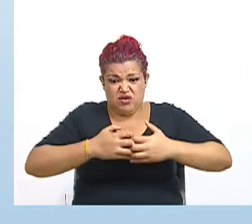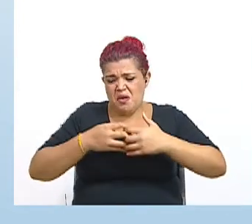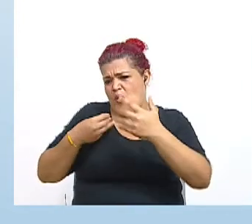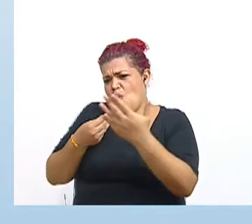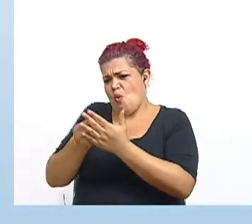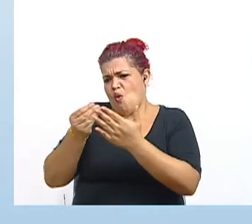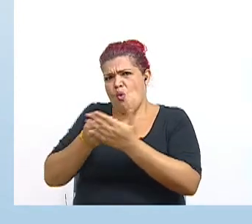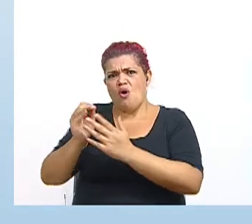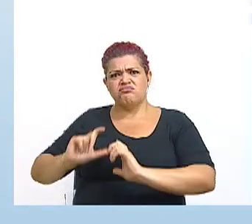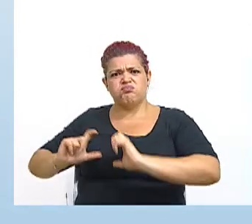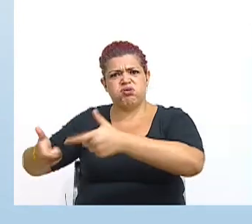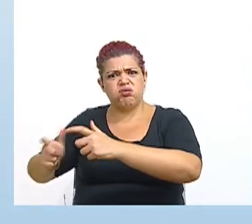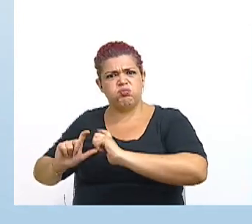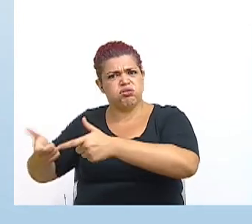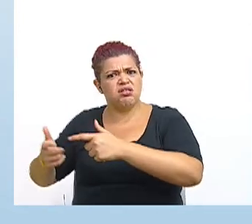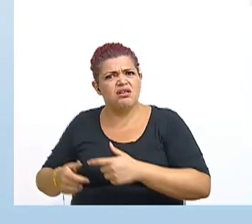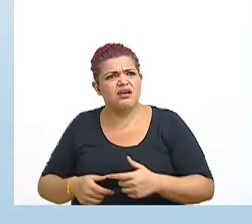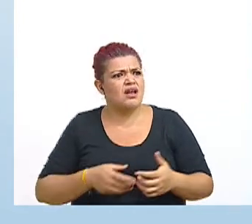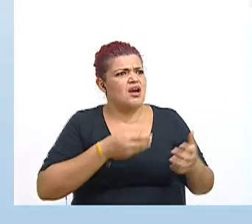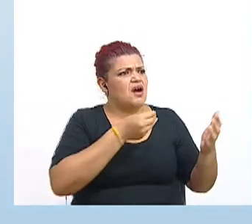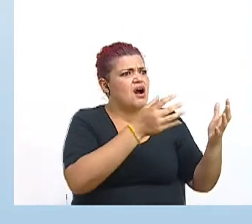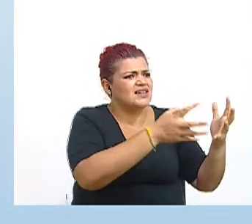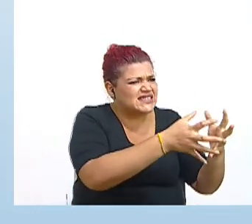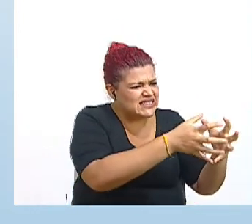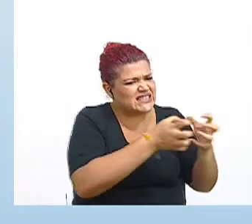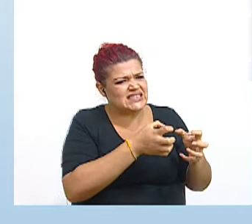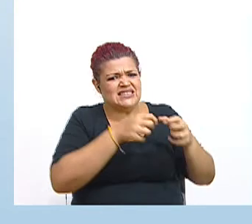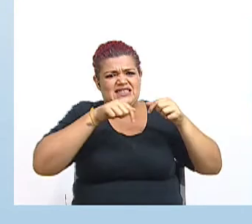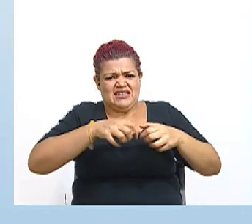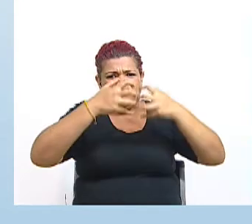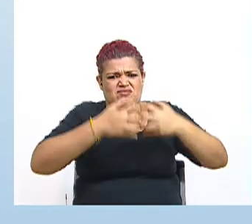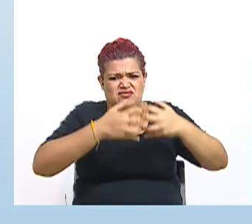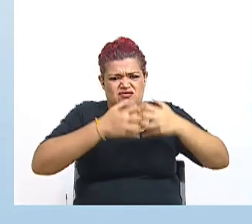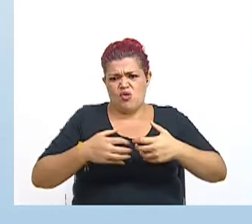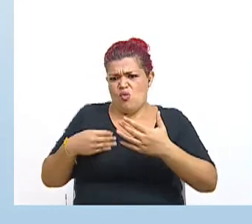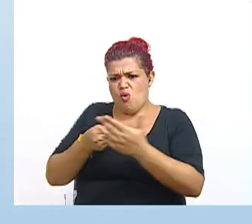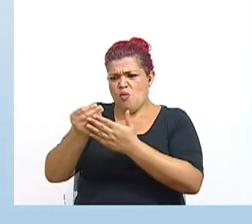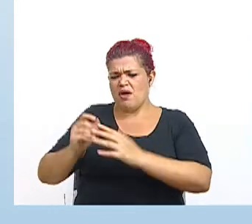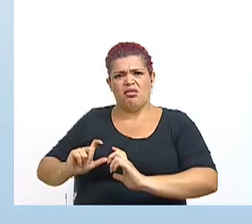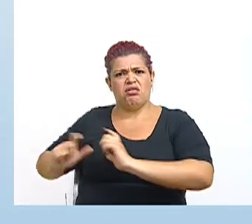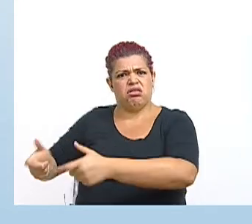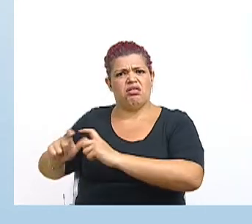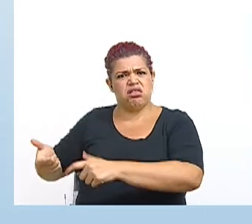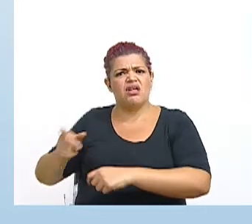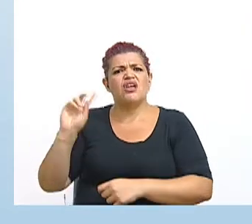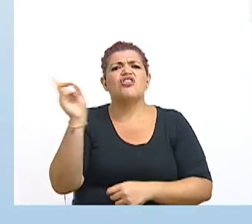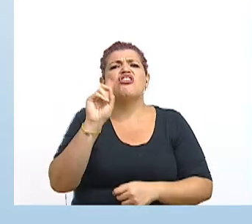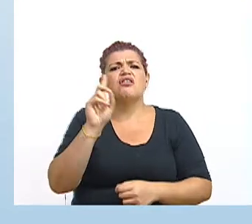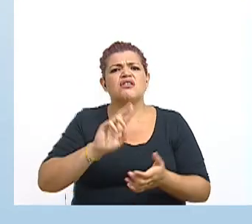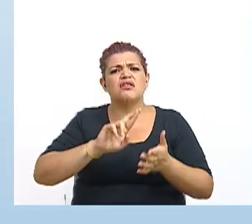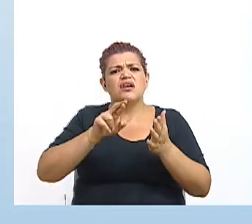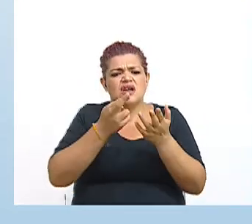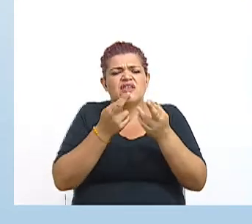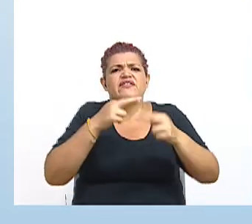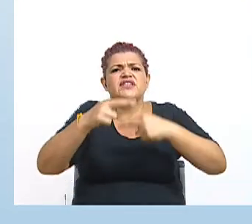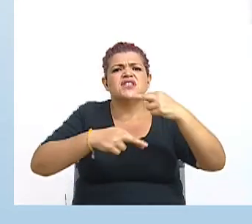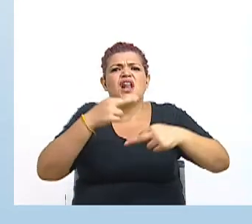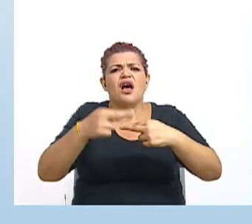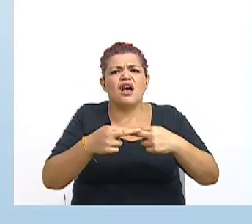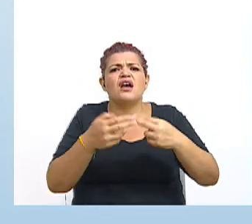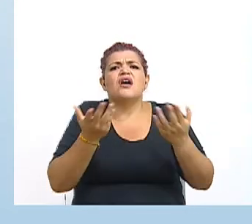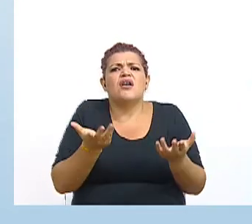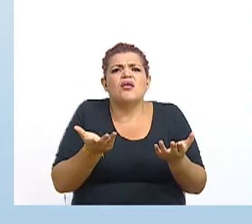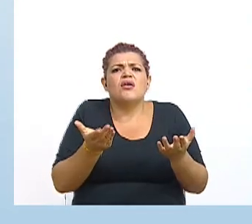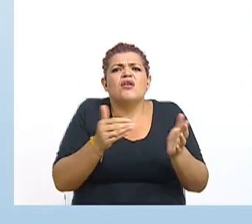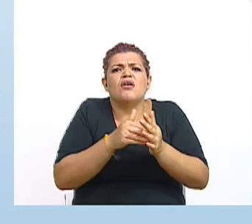la reutilización ahí? ¿Dónde está el reciclaje en ese proceso de la cultura a lo desechable? Que muchos de nosotros efectivamente